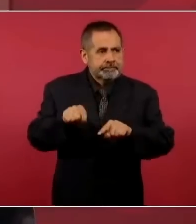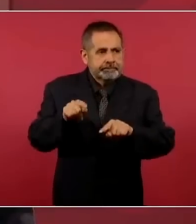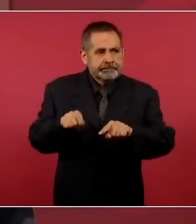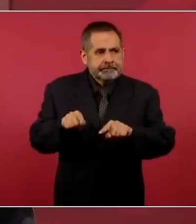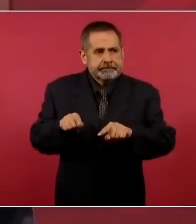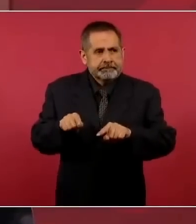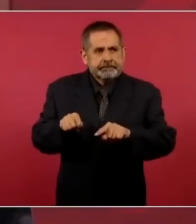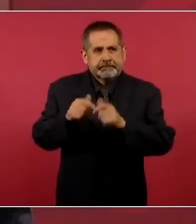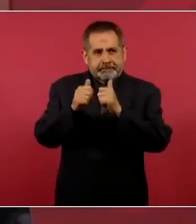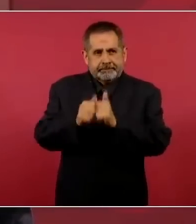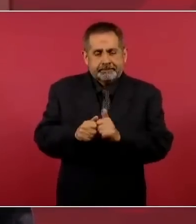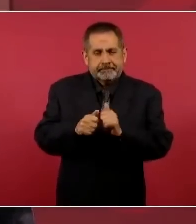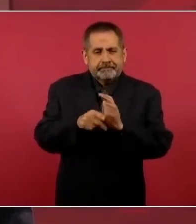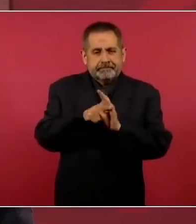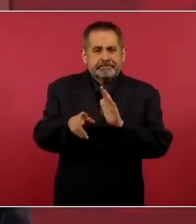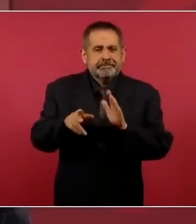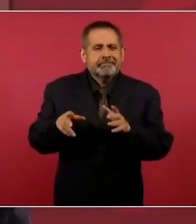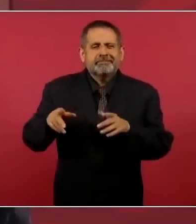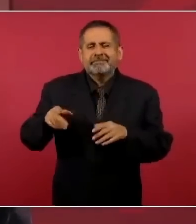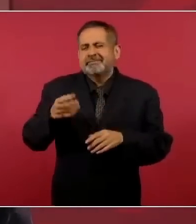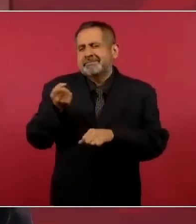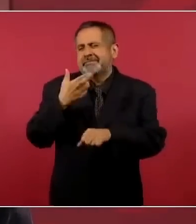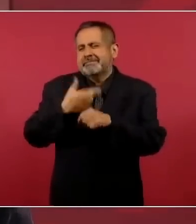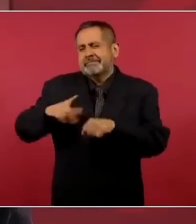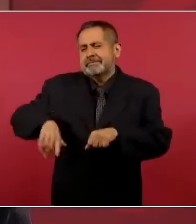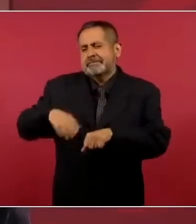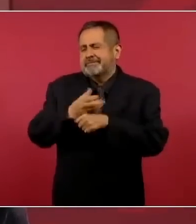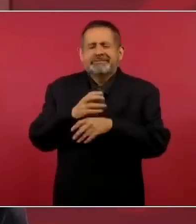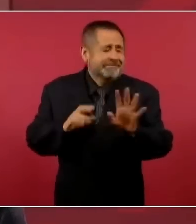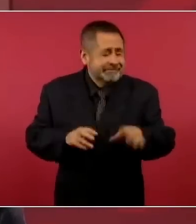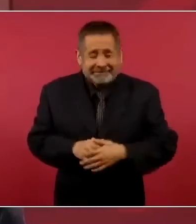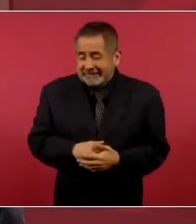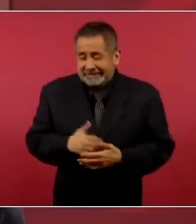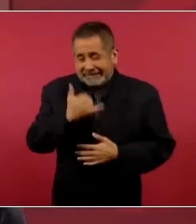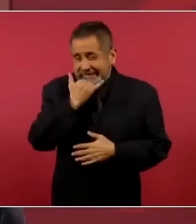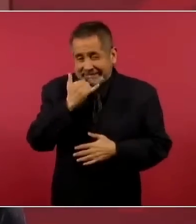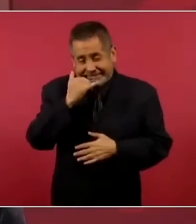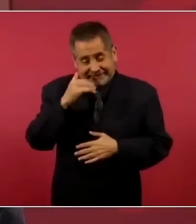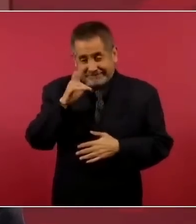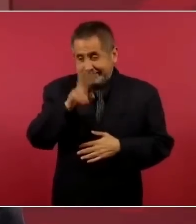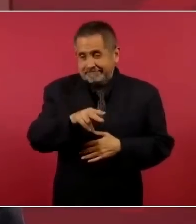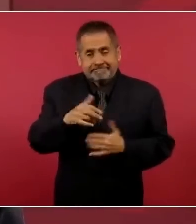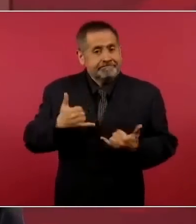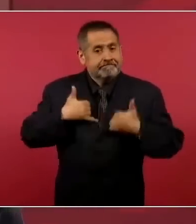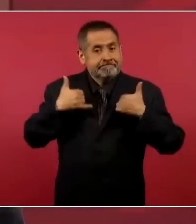ya queda el periódico en Gobernación. Es que de veras los jóvenes